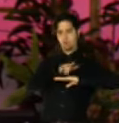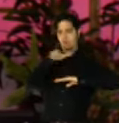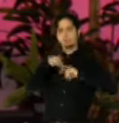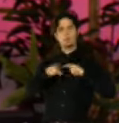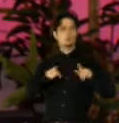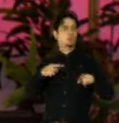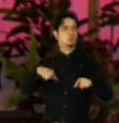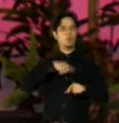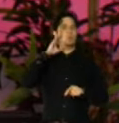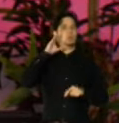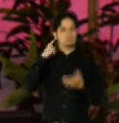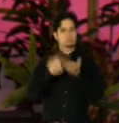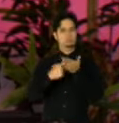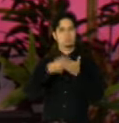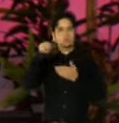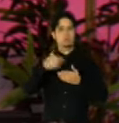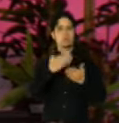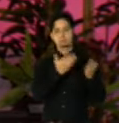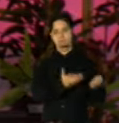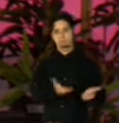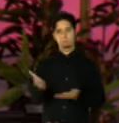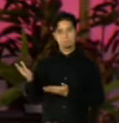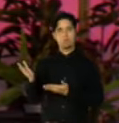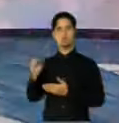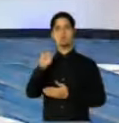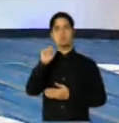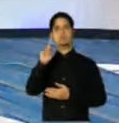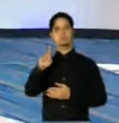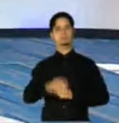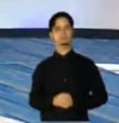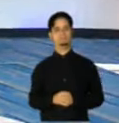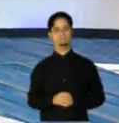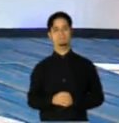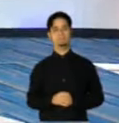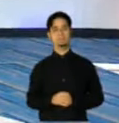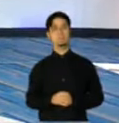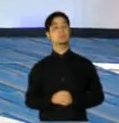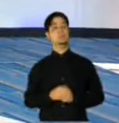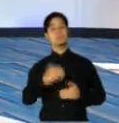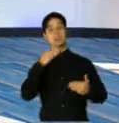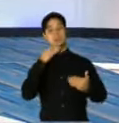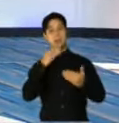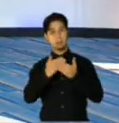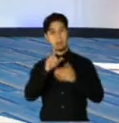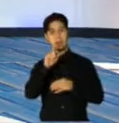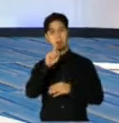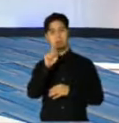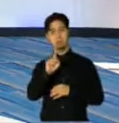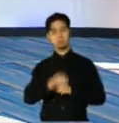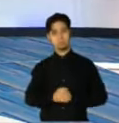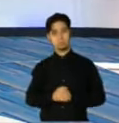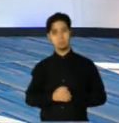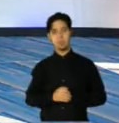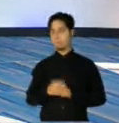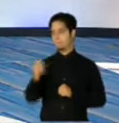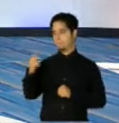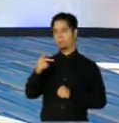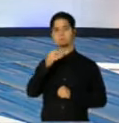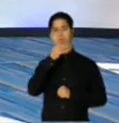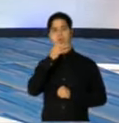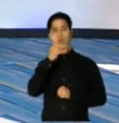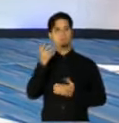podremos hablar sobre el particular. Los dejo ahora con David Reyes. Gracias, Luz. Volvemos en breve para la parte final de este